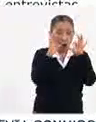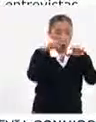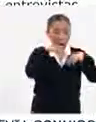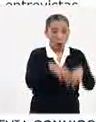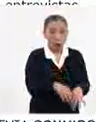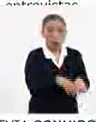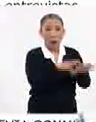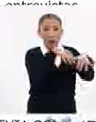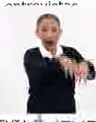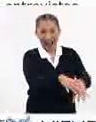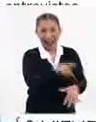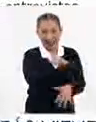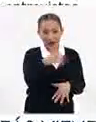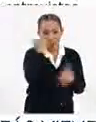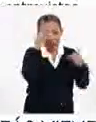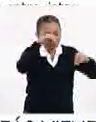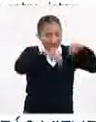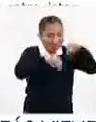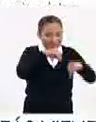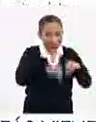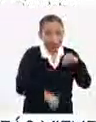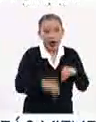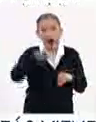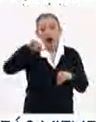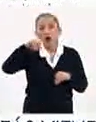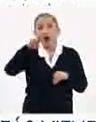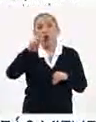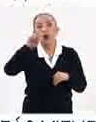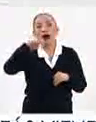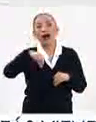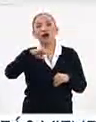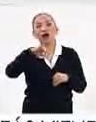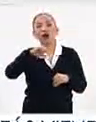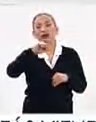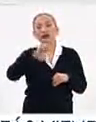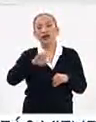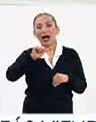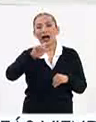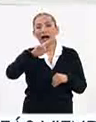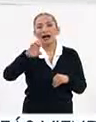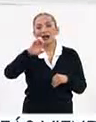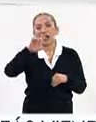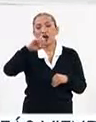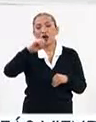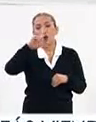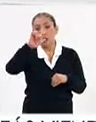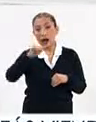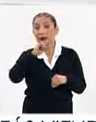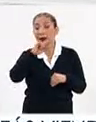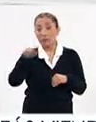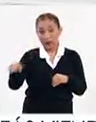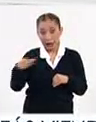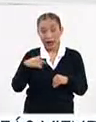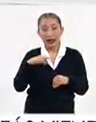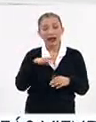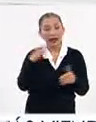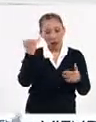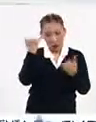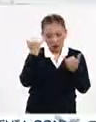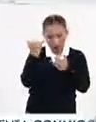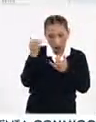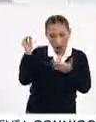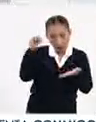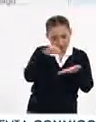buzo. También a Juan José Arreola, ¿sí? Era otro poeta que tenía la sonoridad, pero la